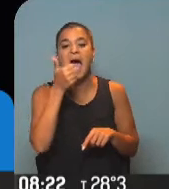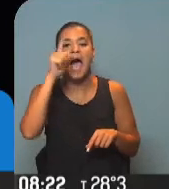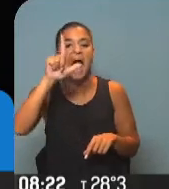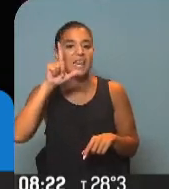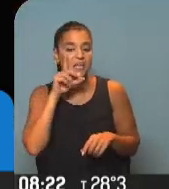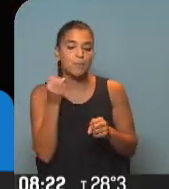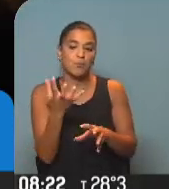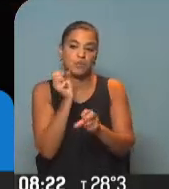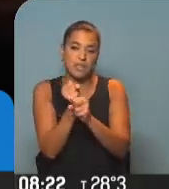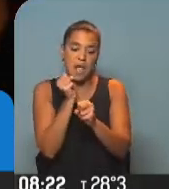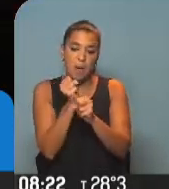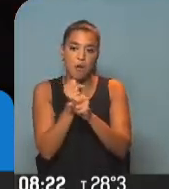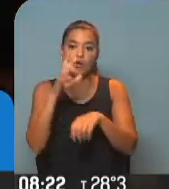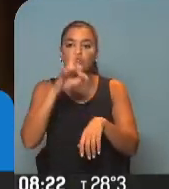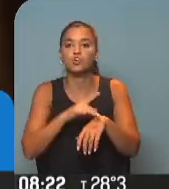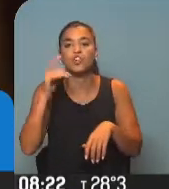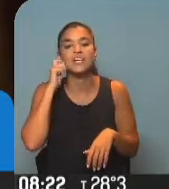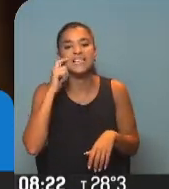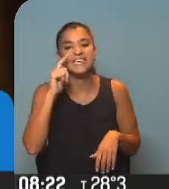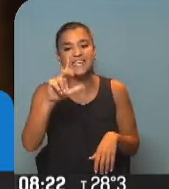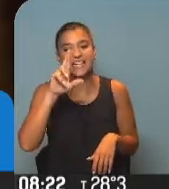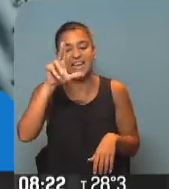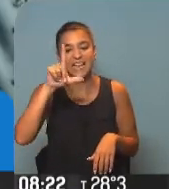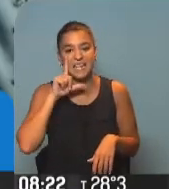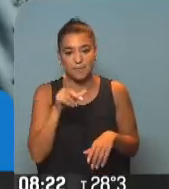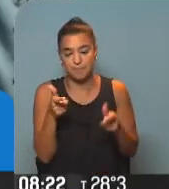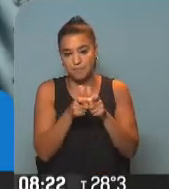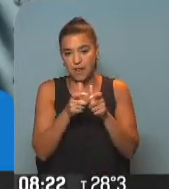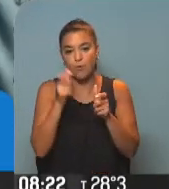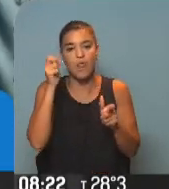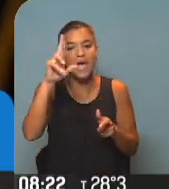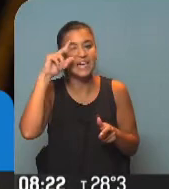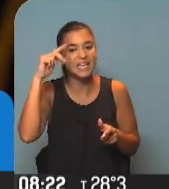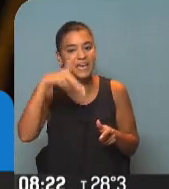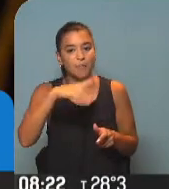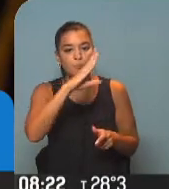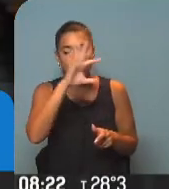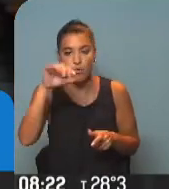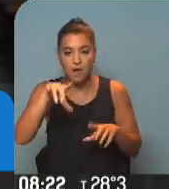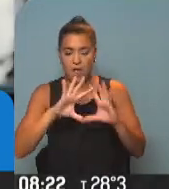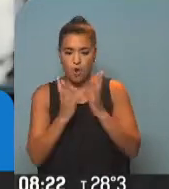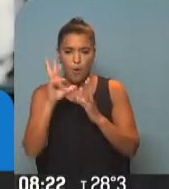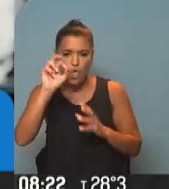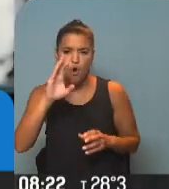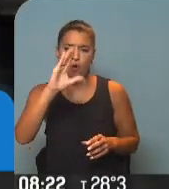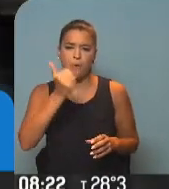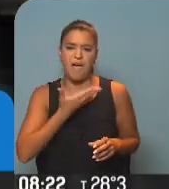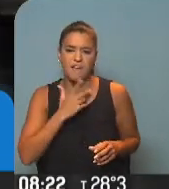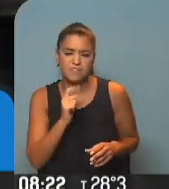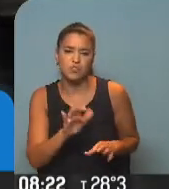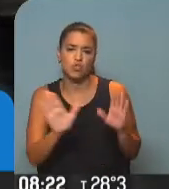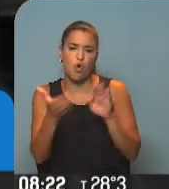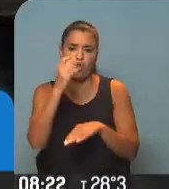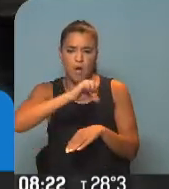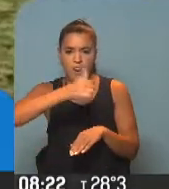gran trabajo como el Dr. Shirley en la película Green Book, que se ha ganado hasta ahora el Globo de Oro, el BAFTA, el SAG y todos los que se le han